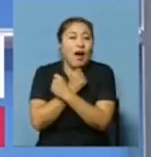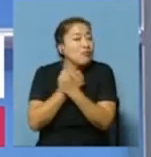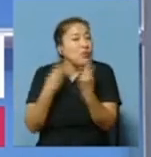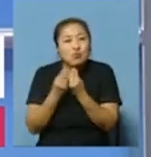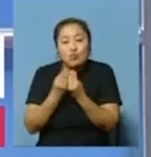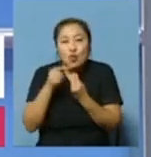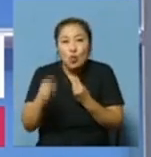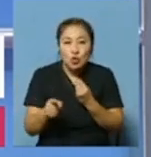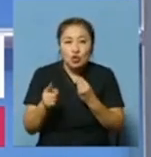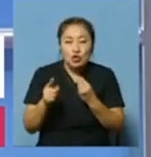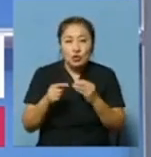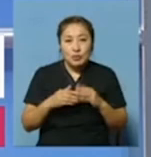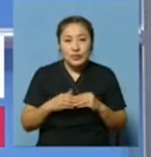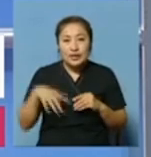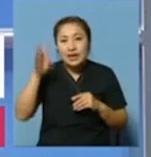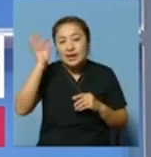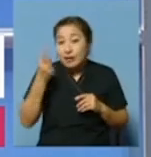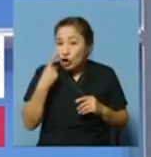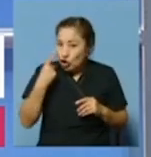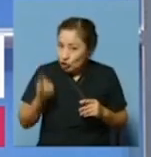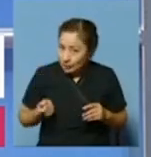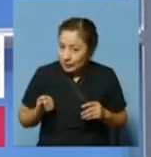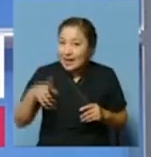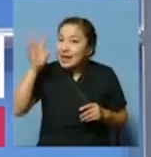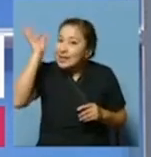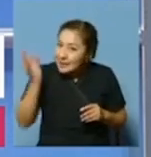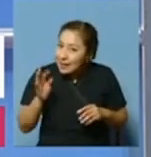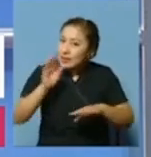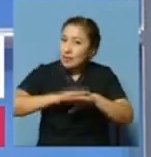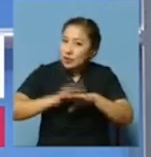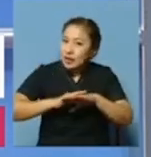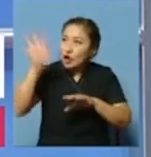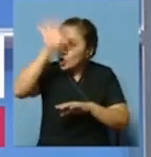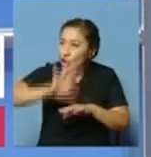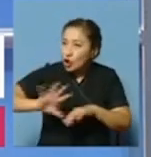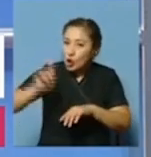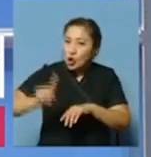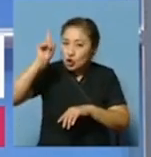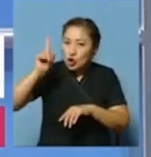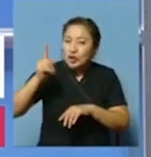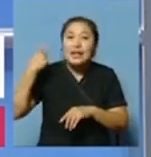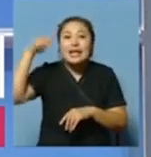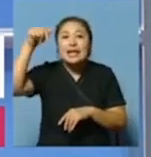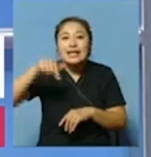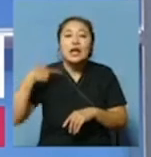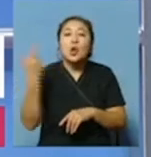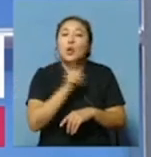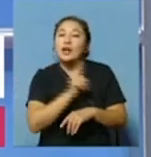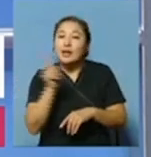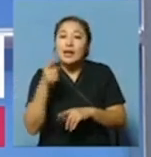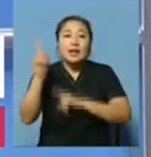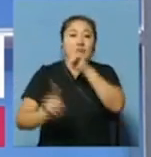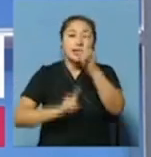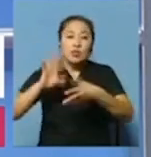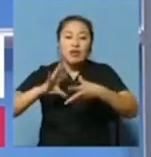profundamente saben que la conozco saben de mi compromiso con la región está en mi región este es mi lugar y en